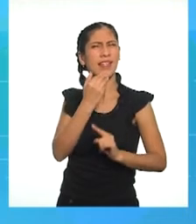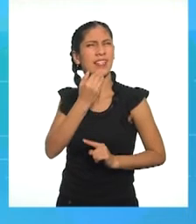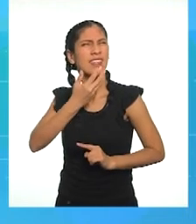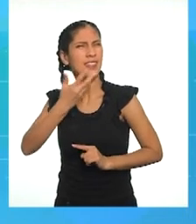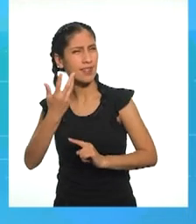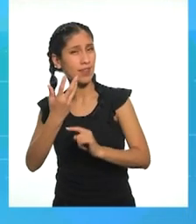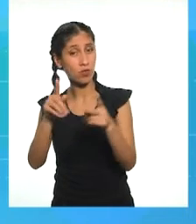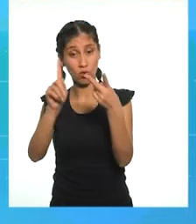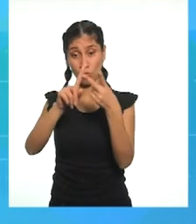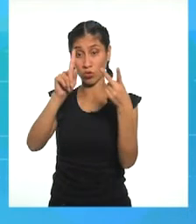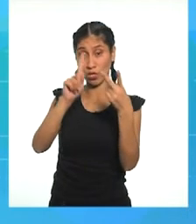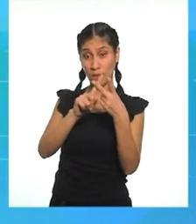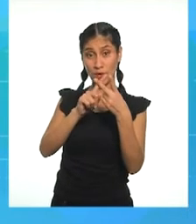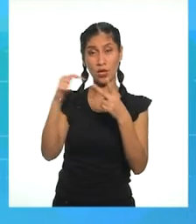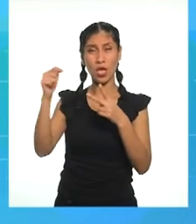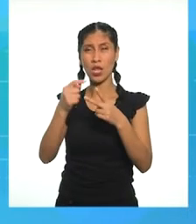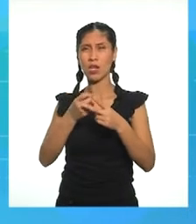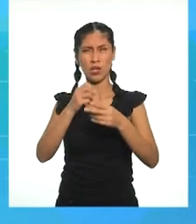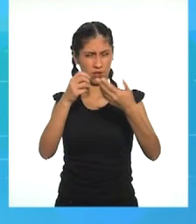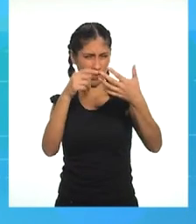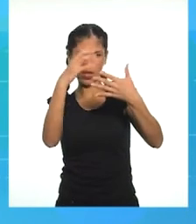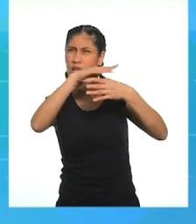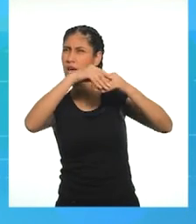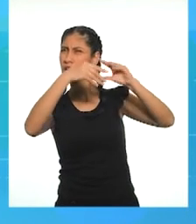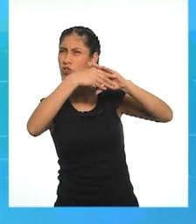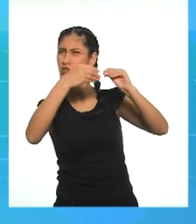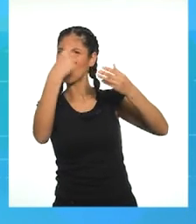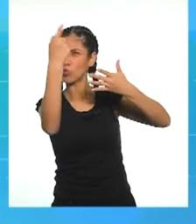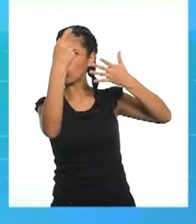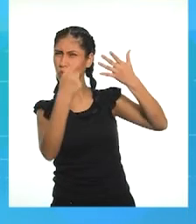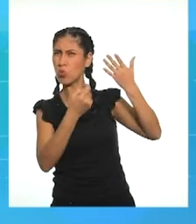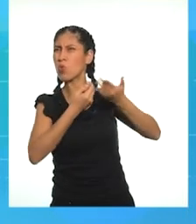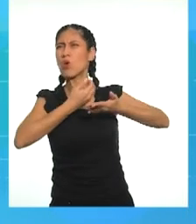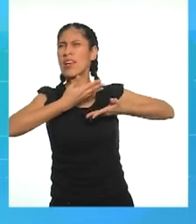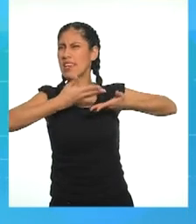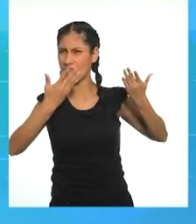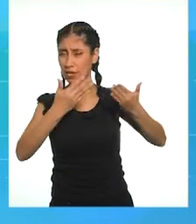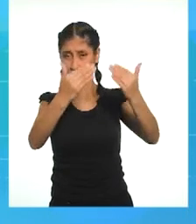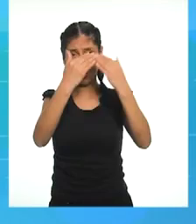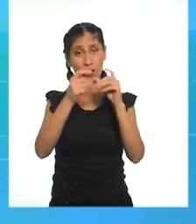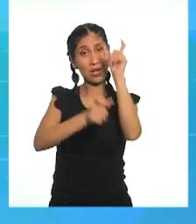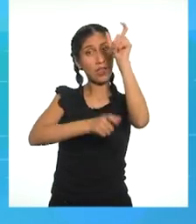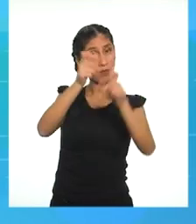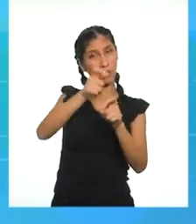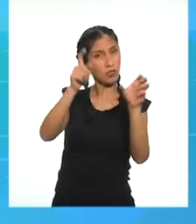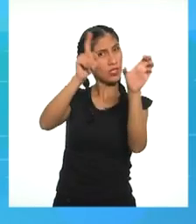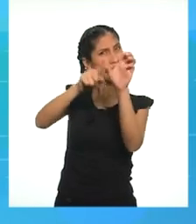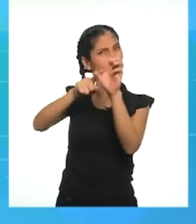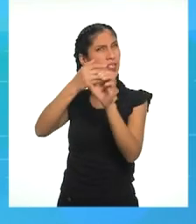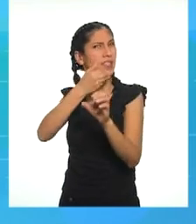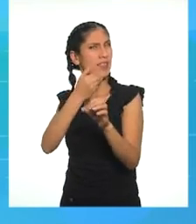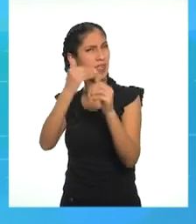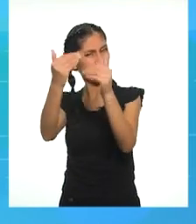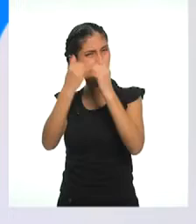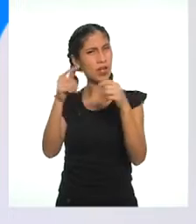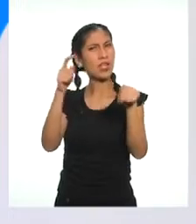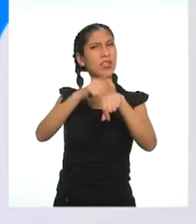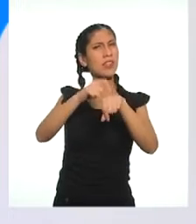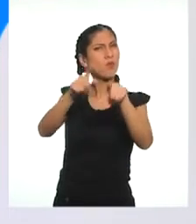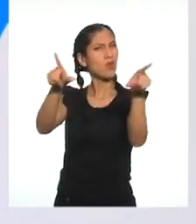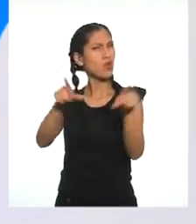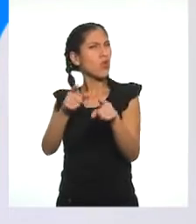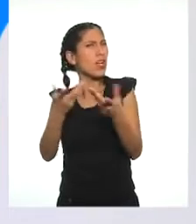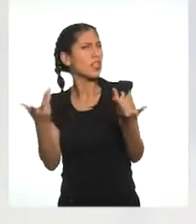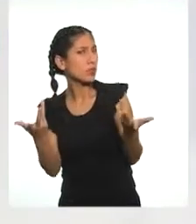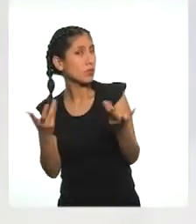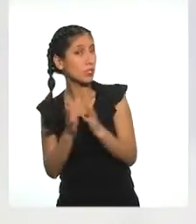o sucesos narrarán, quiénes serán los personajes, qué tiempo y lugar se usará.